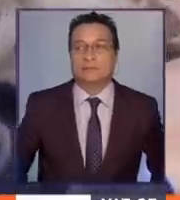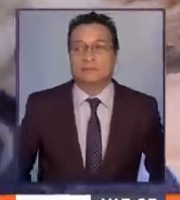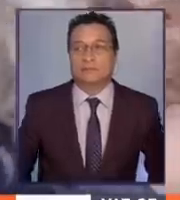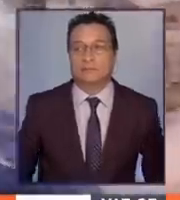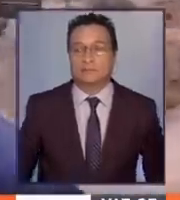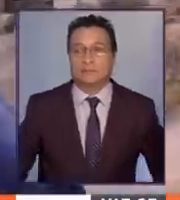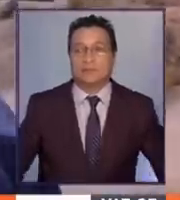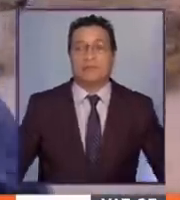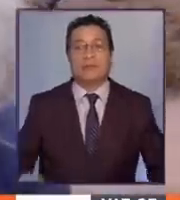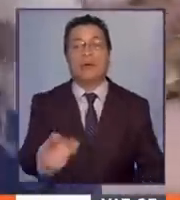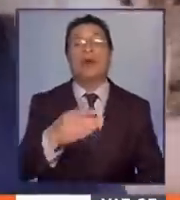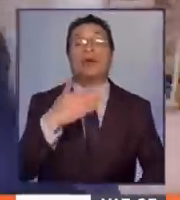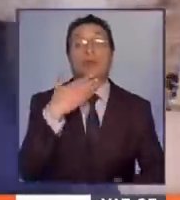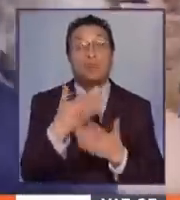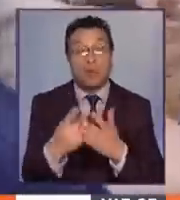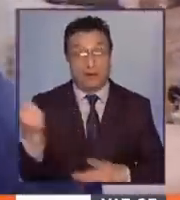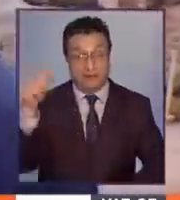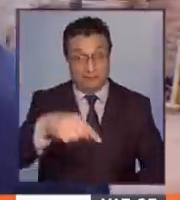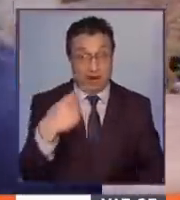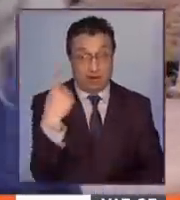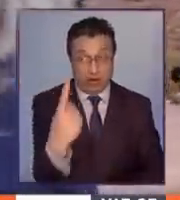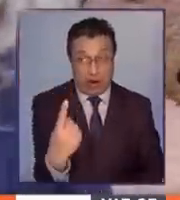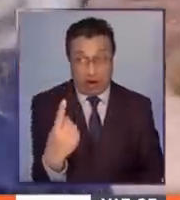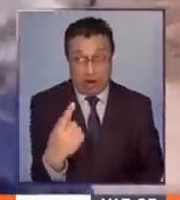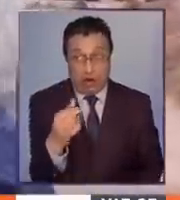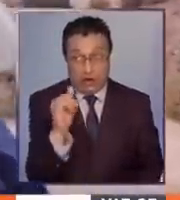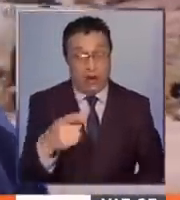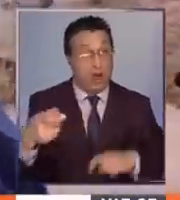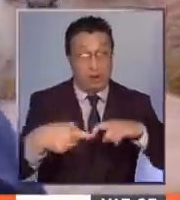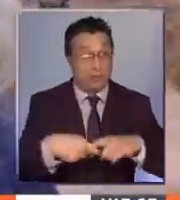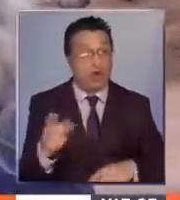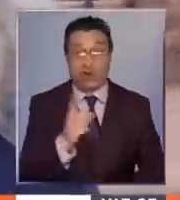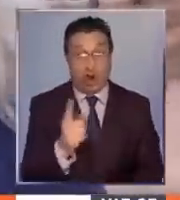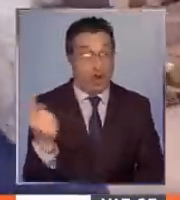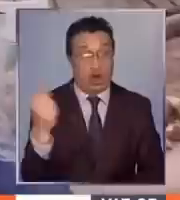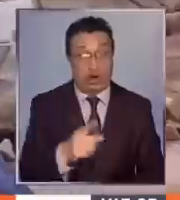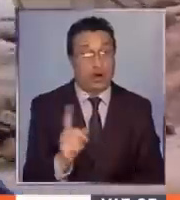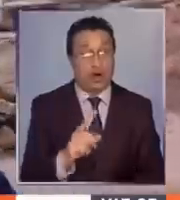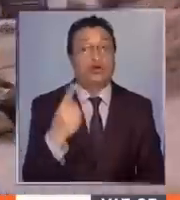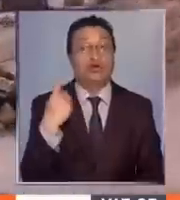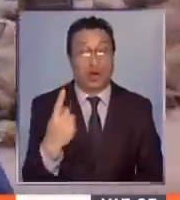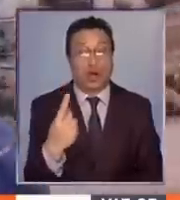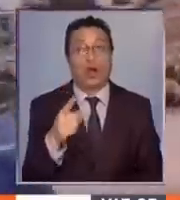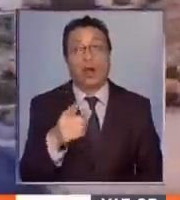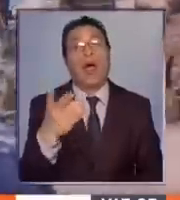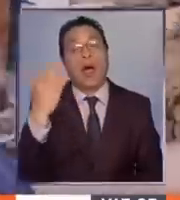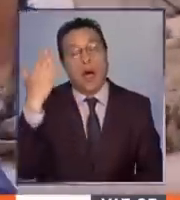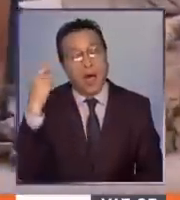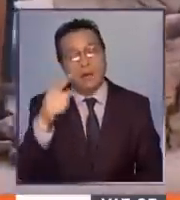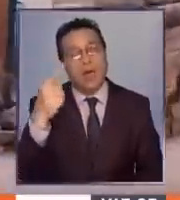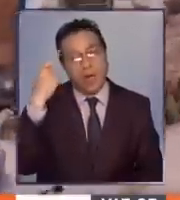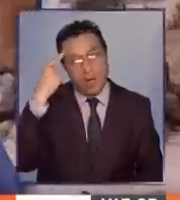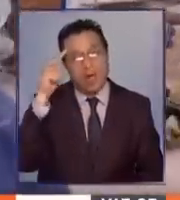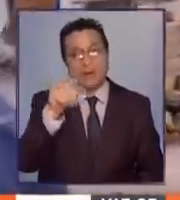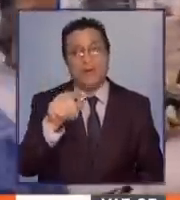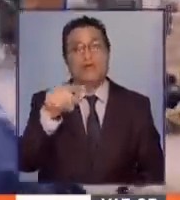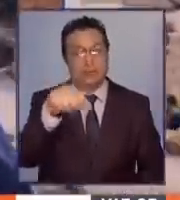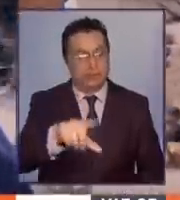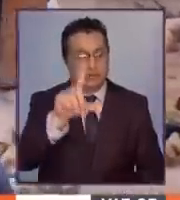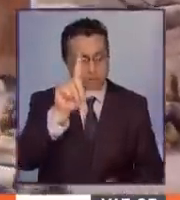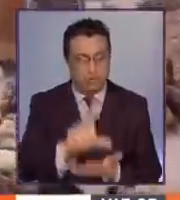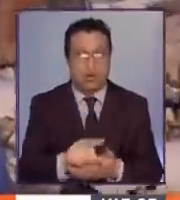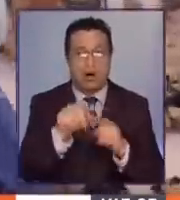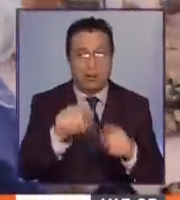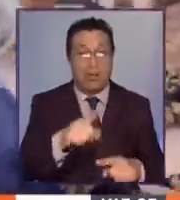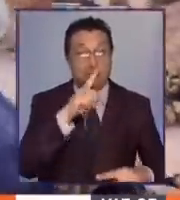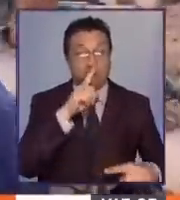¿Usted llegó acá? Sí. ¿Llegó solo? Sí, solo. ¿No llegó con señora? No, para nada. ¿Y en ese momento usted dijo, este lugar le voy a poner